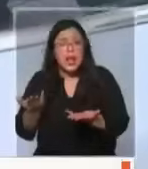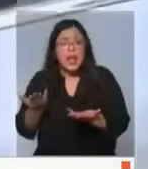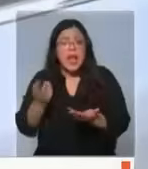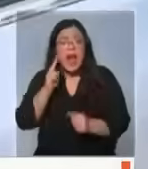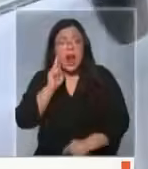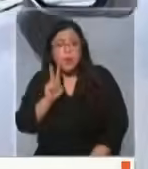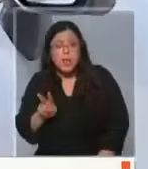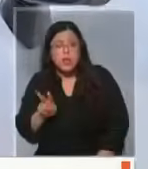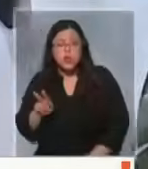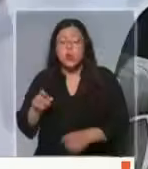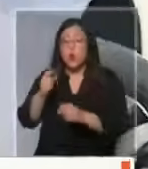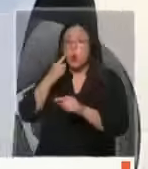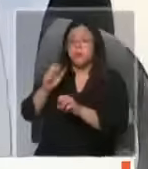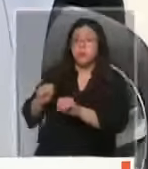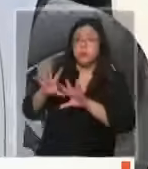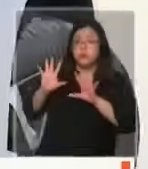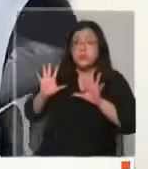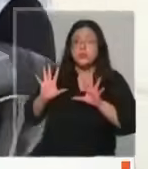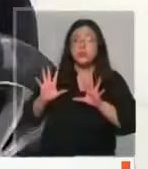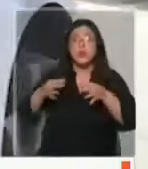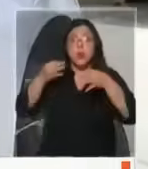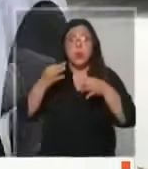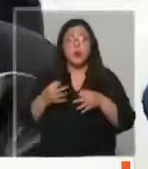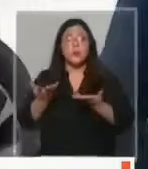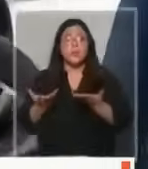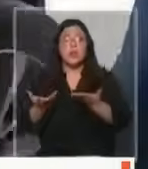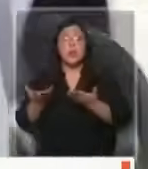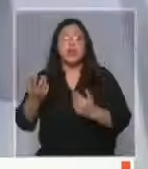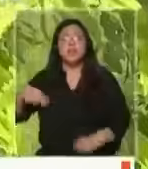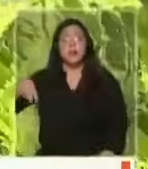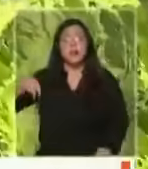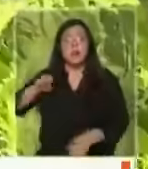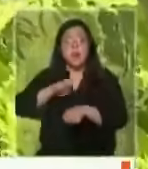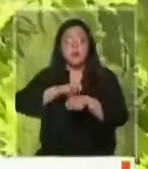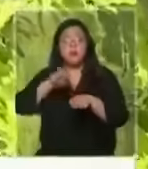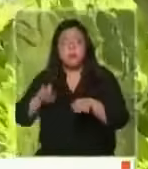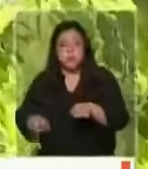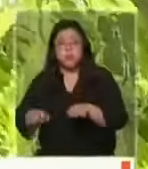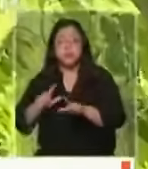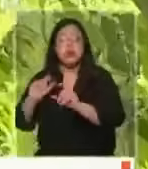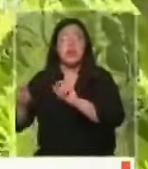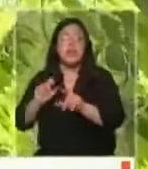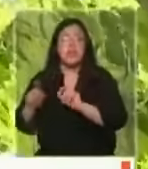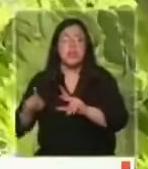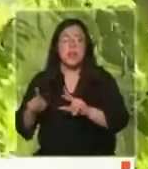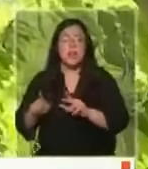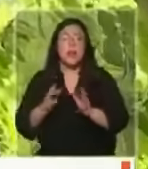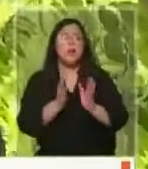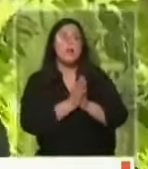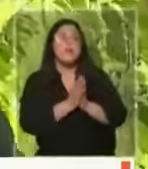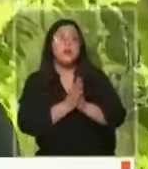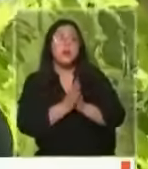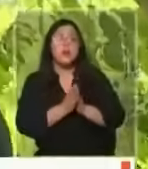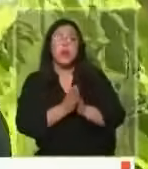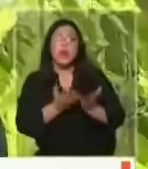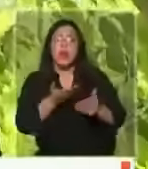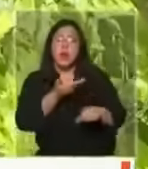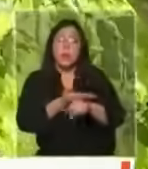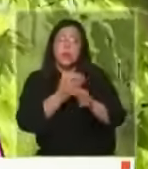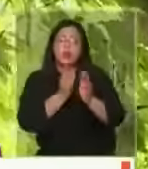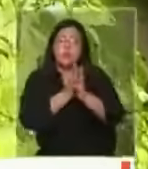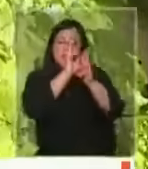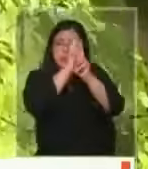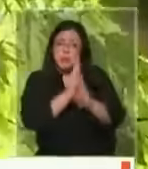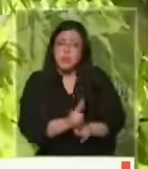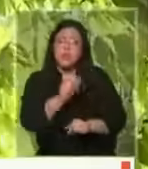¿Han tenido contacto con Manuel? Sorprendentemente, Manuel Monsalve bajaba del auto a defender su inocencia. Pido prudencia y respeto por la persona que denuncia, también por la persona que ha